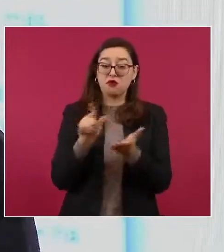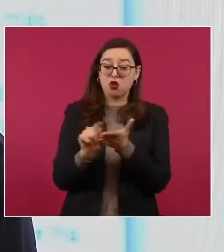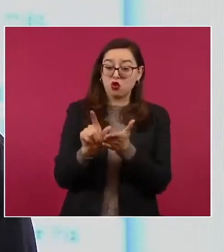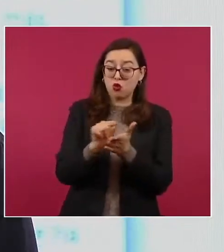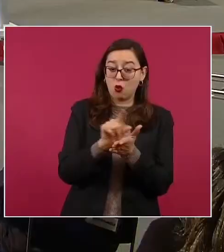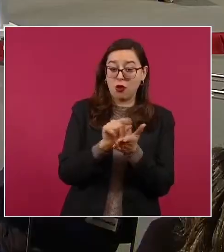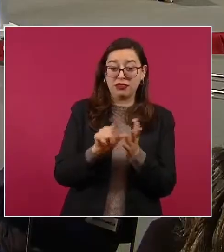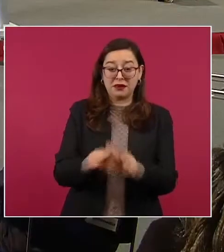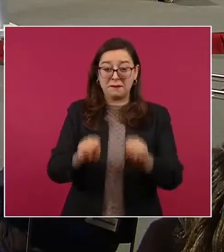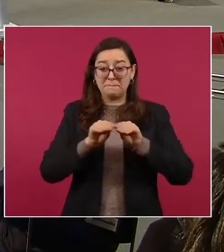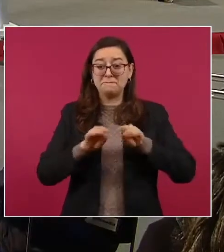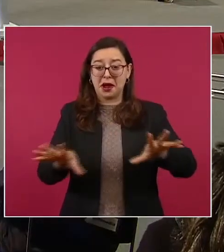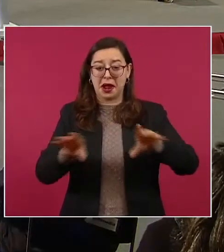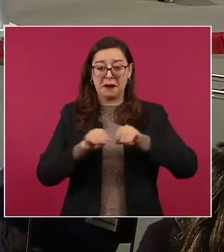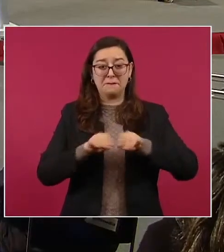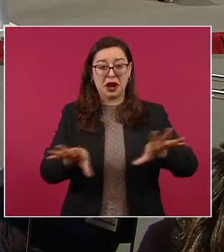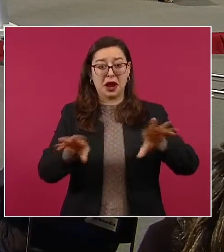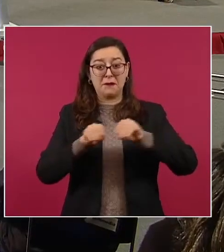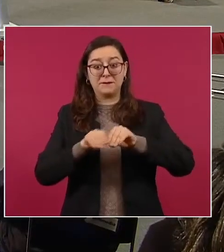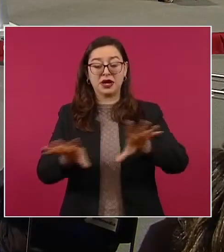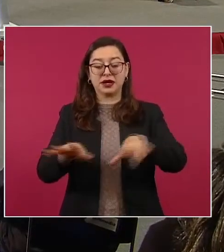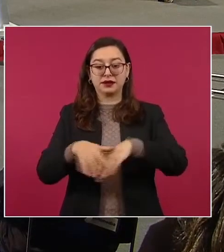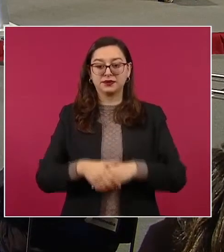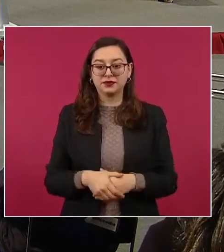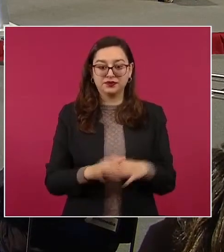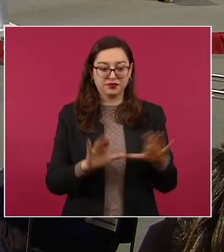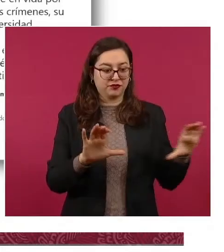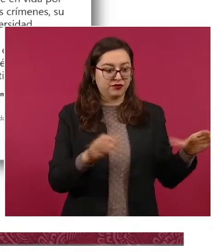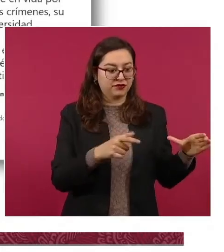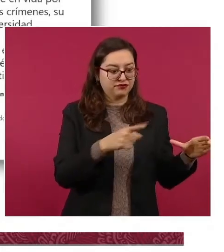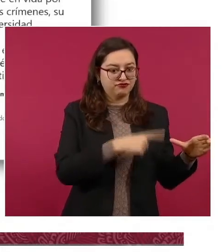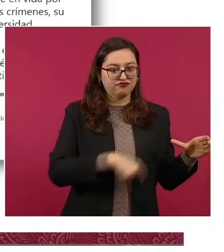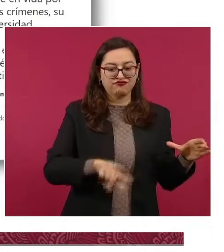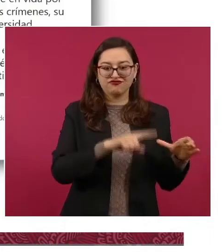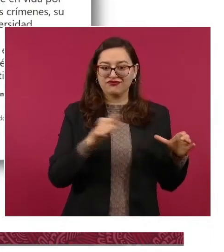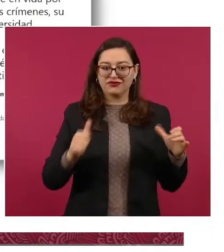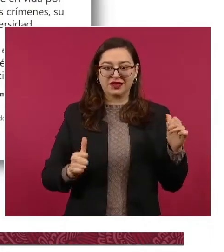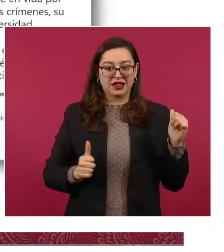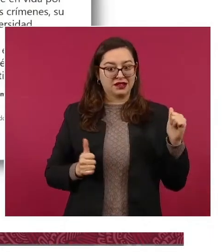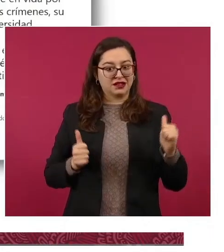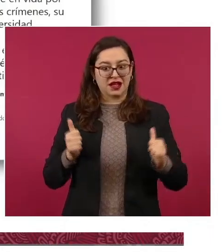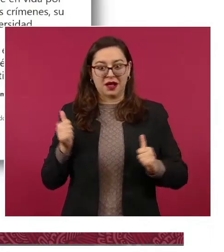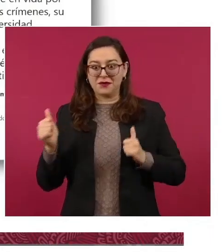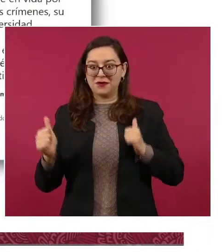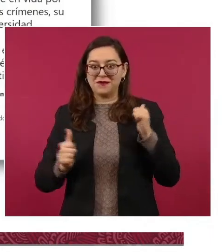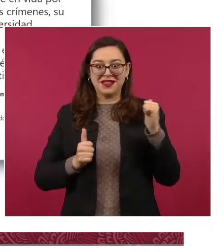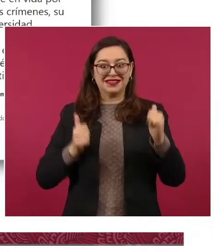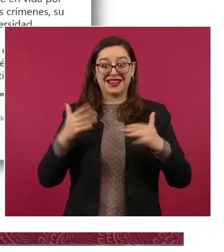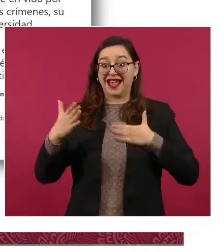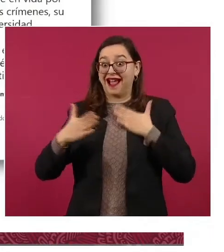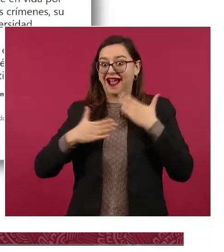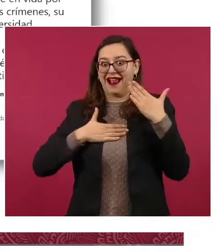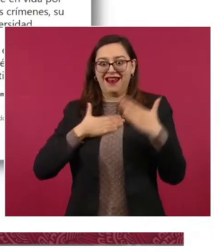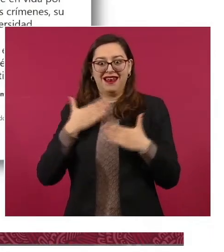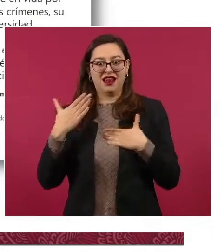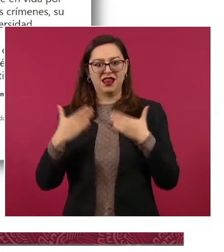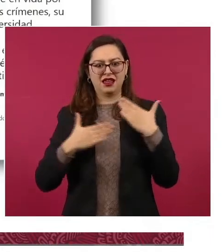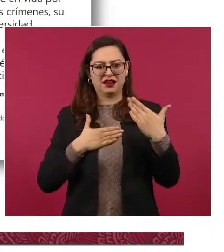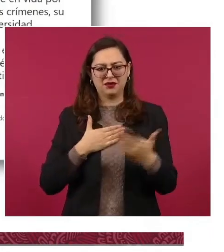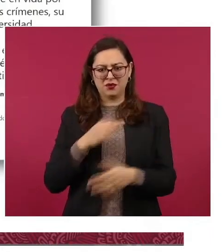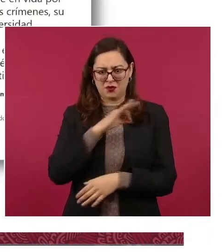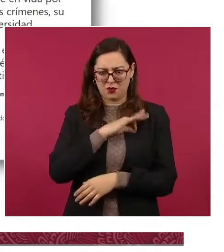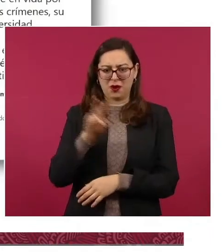varias horas. La oposición dio por cierto este rumor y comenzó el festín. La actriz